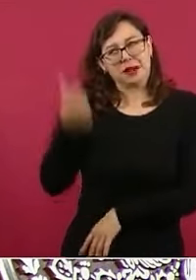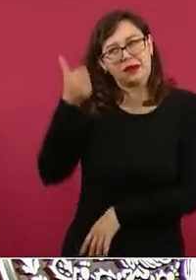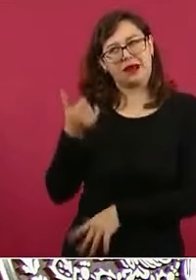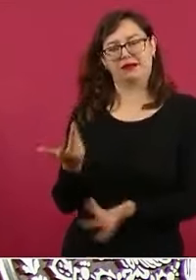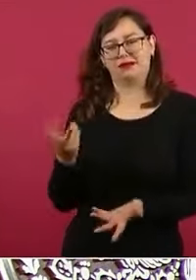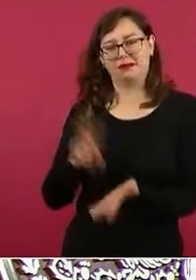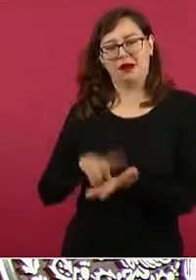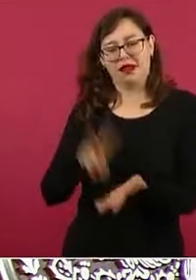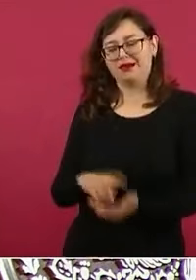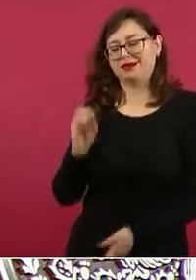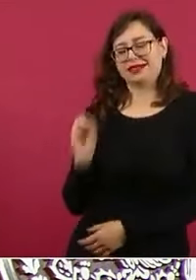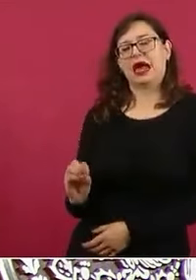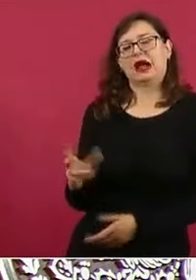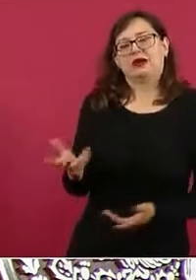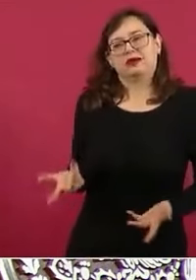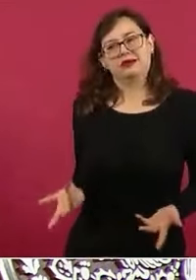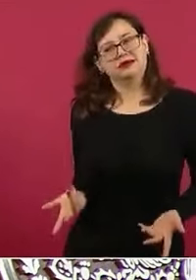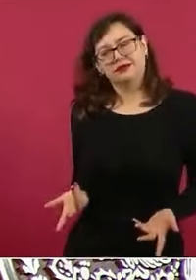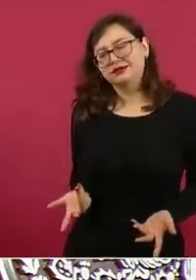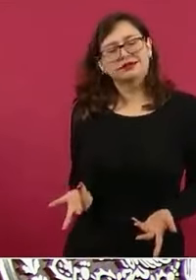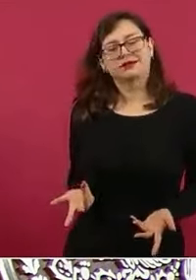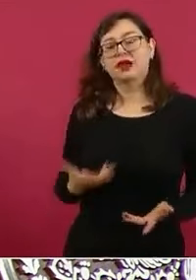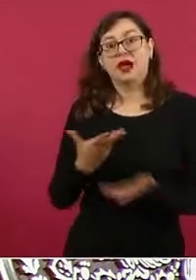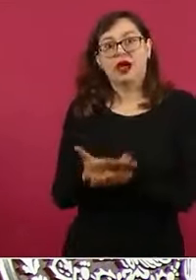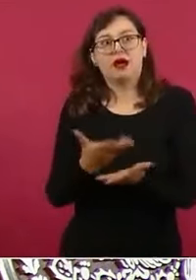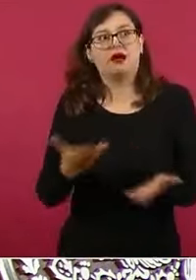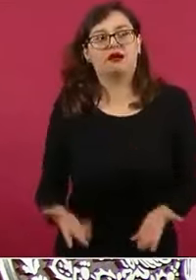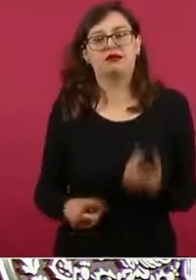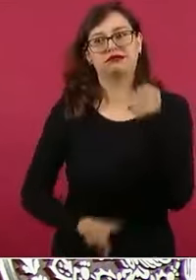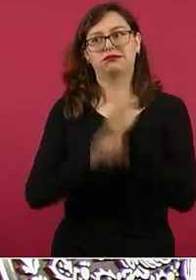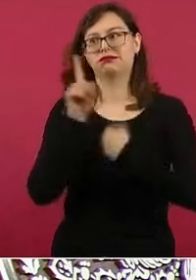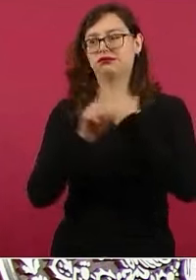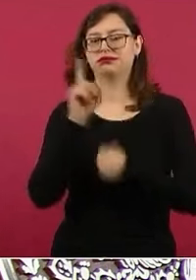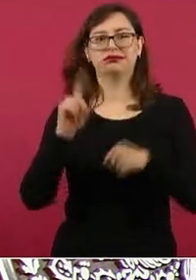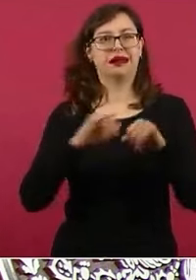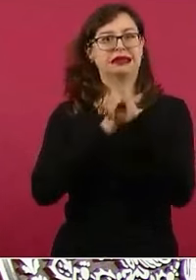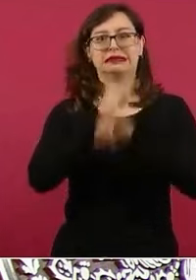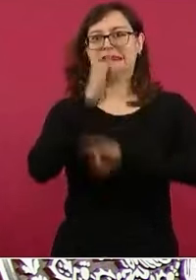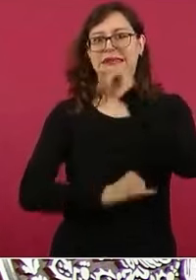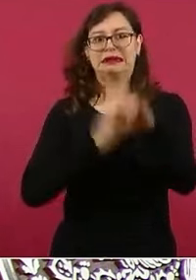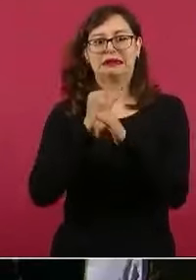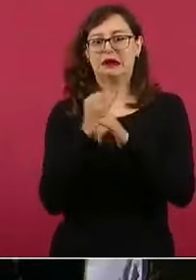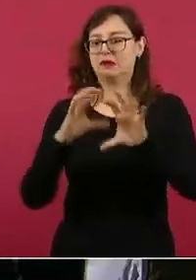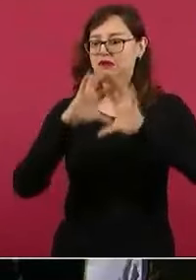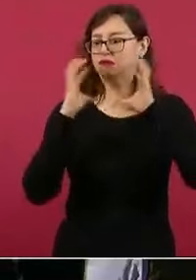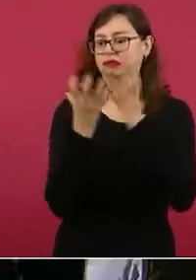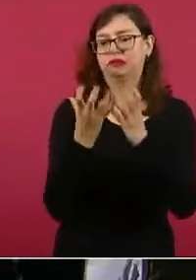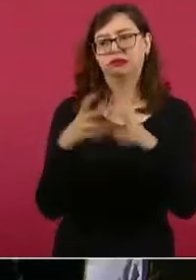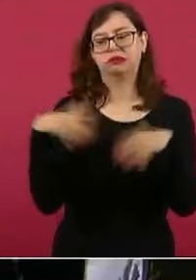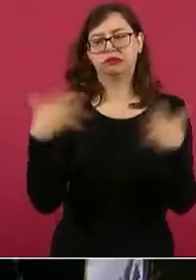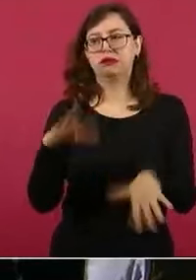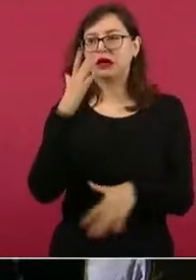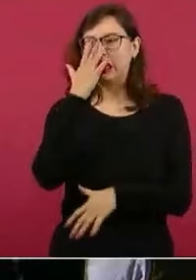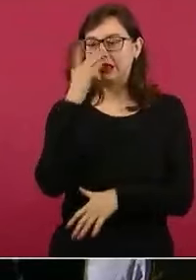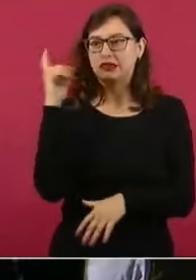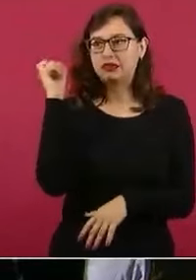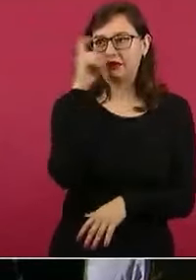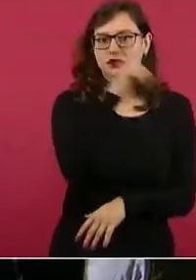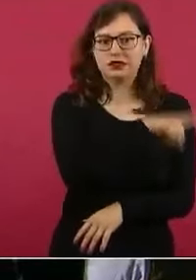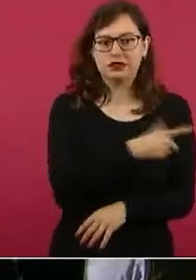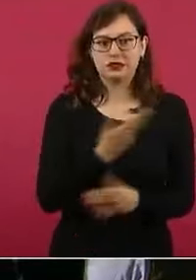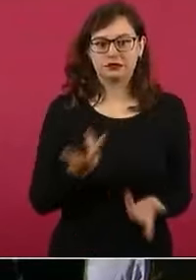muy presionada y en consecuencia continúa un proceso inflacionario. Lo que no compramos hace dos